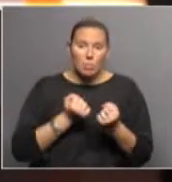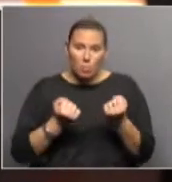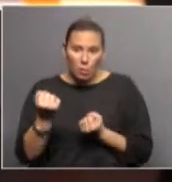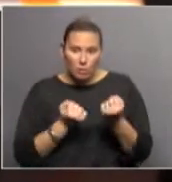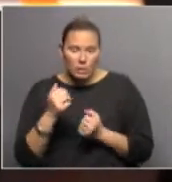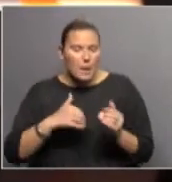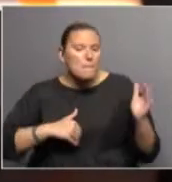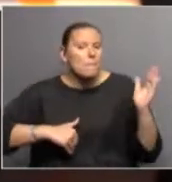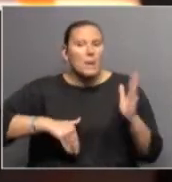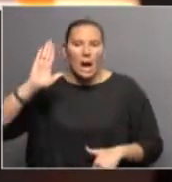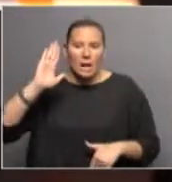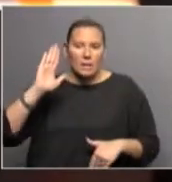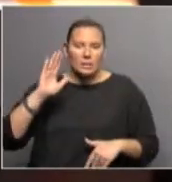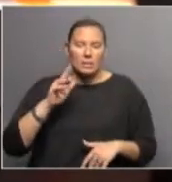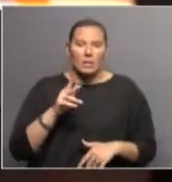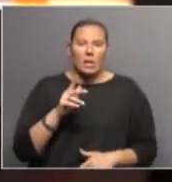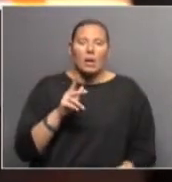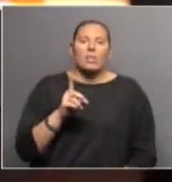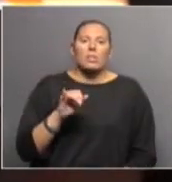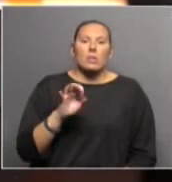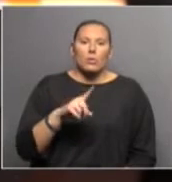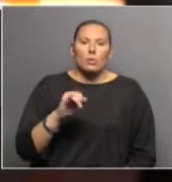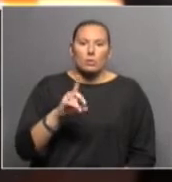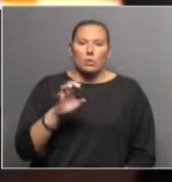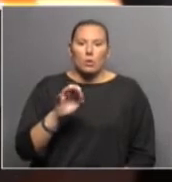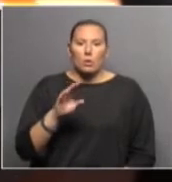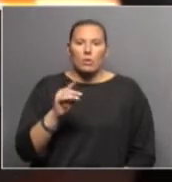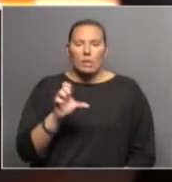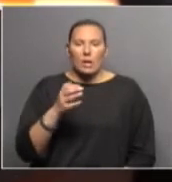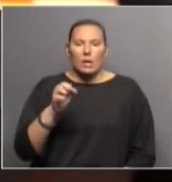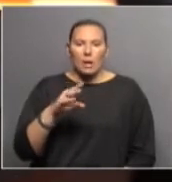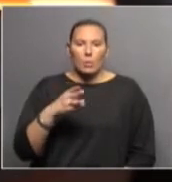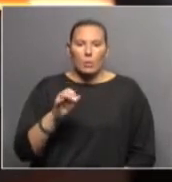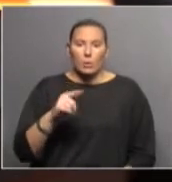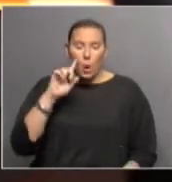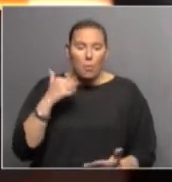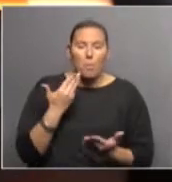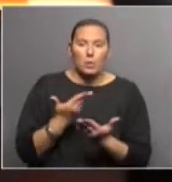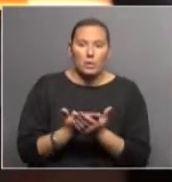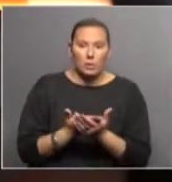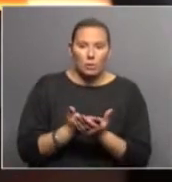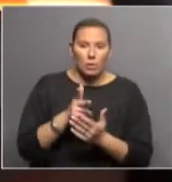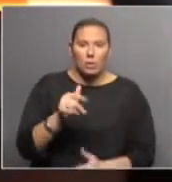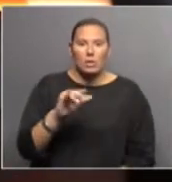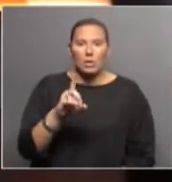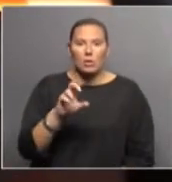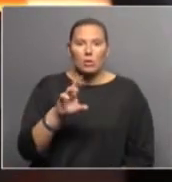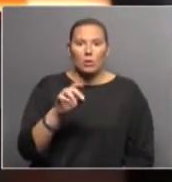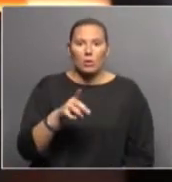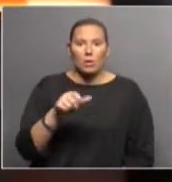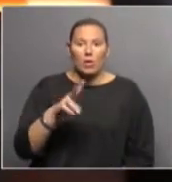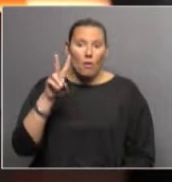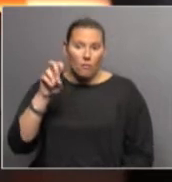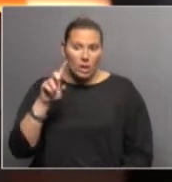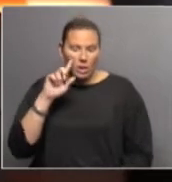mayor emisor actual de dióxido de carbono en nuestro país. Les presentamos el proyecto Hidrógeno Verde, una apuesta